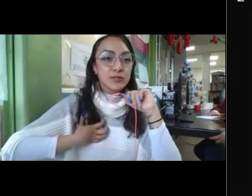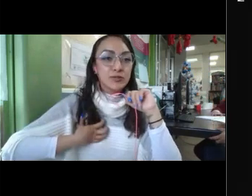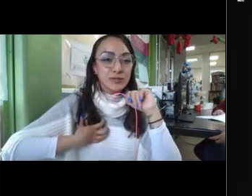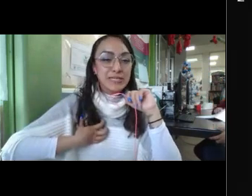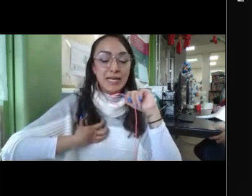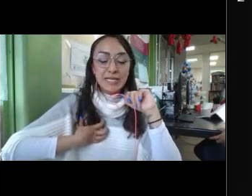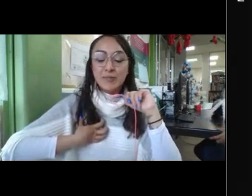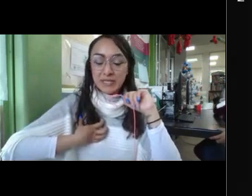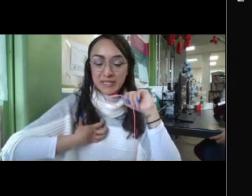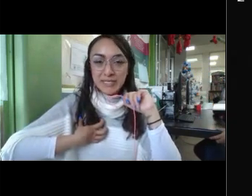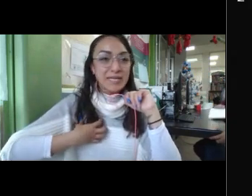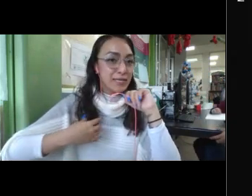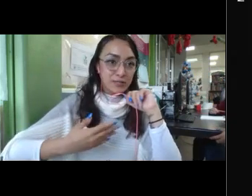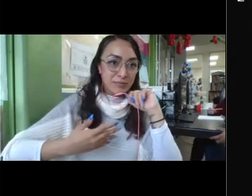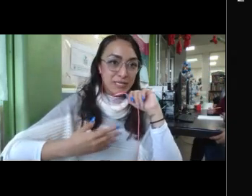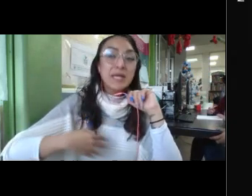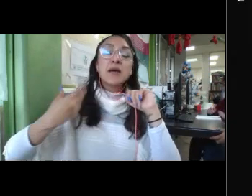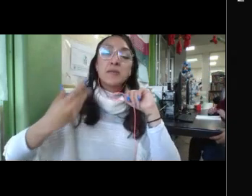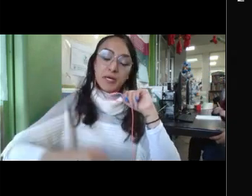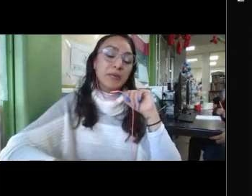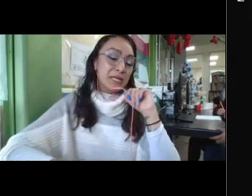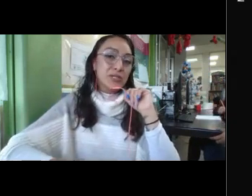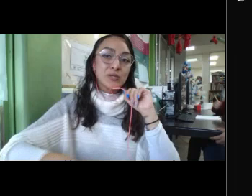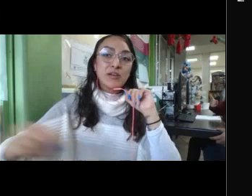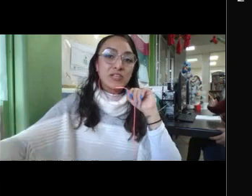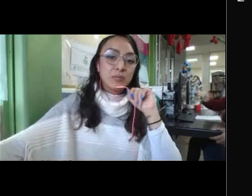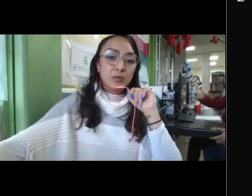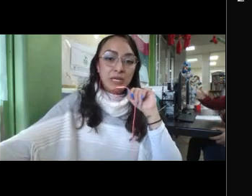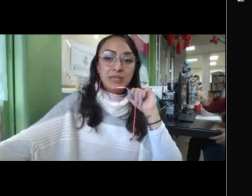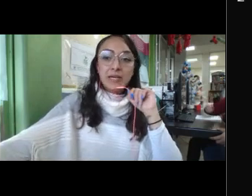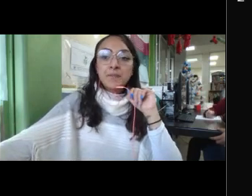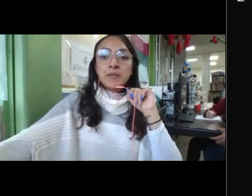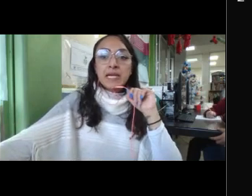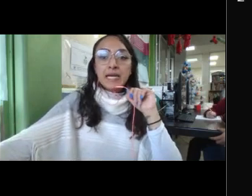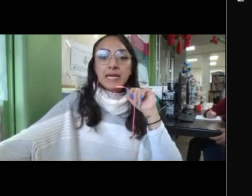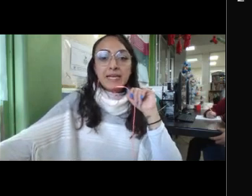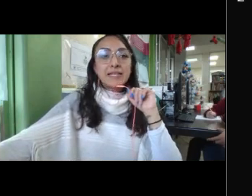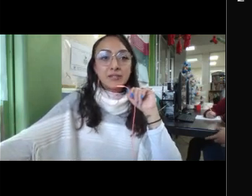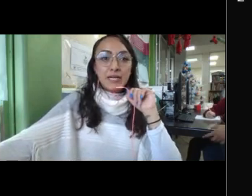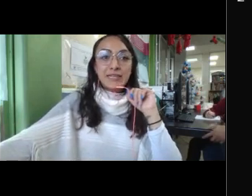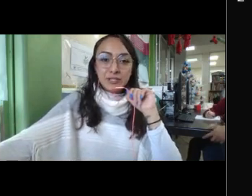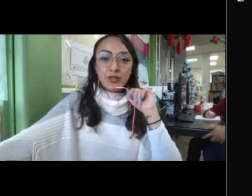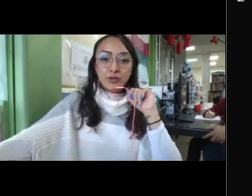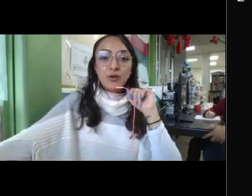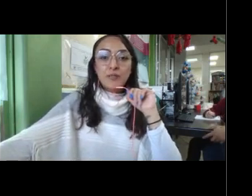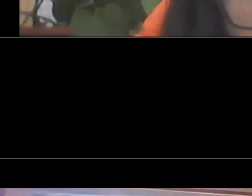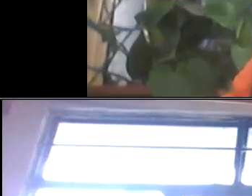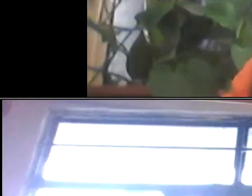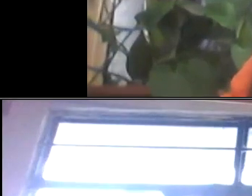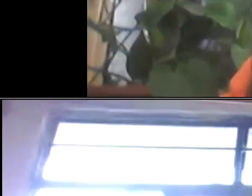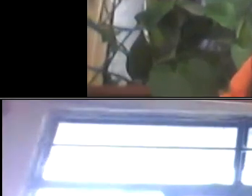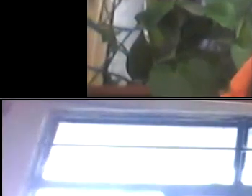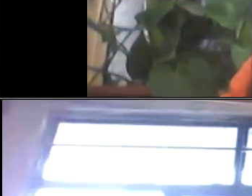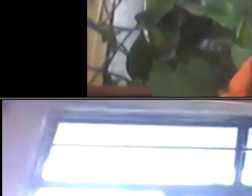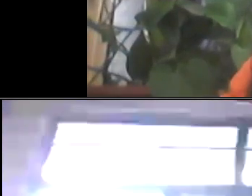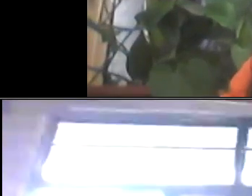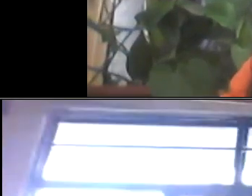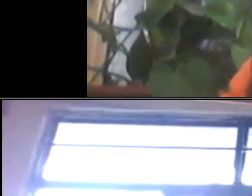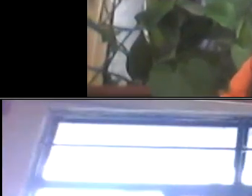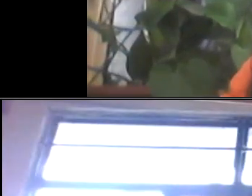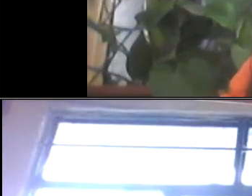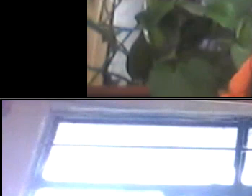así como nosotros el Día de la Independencia y ellos también, pero para ellos es una fecha importante, el Día Nacional del Sordo, 28 de